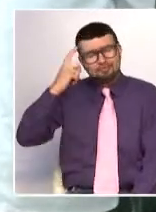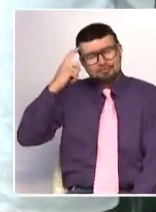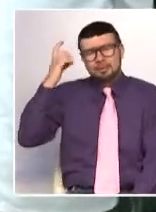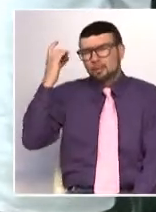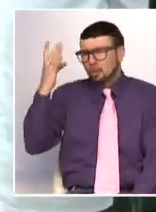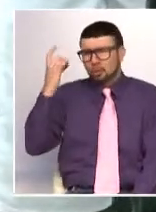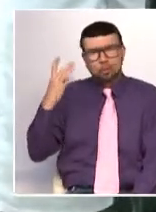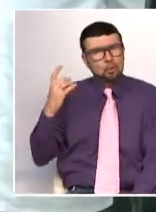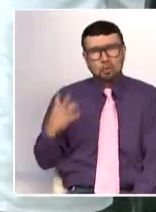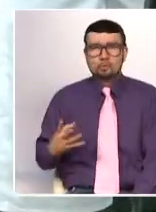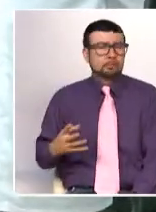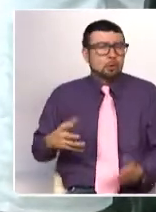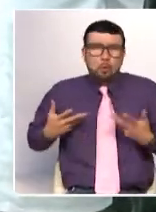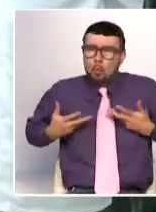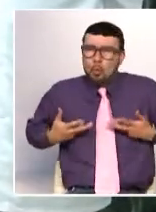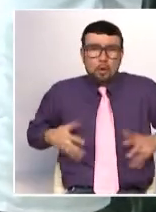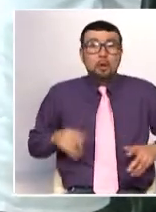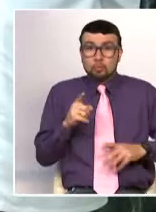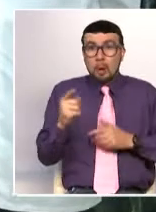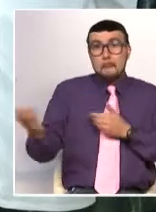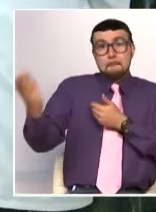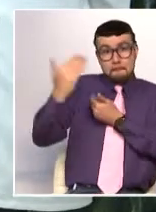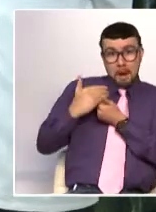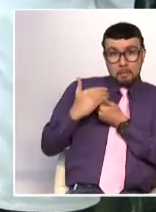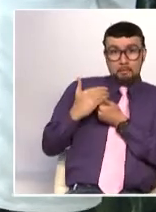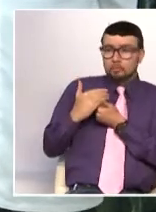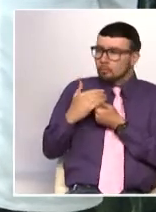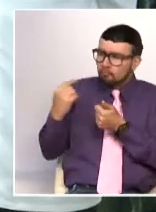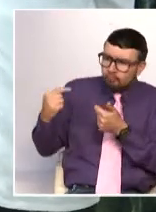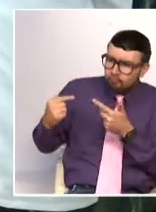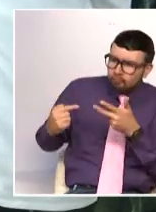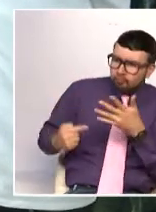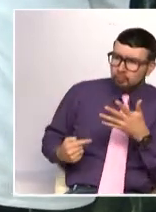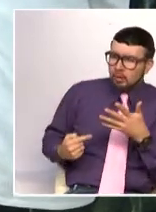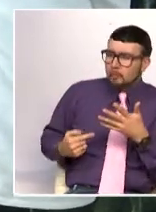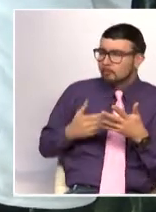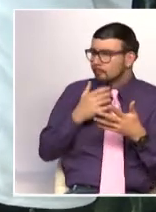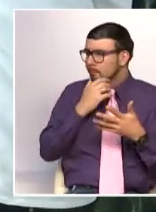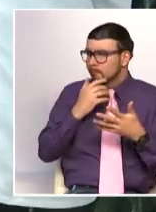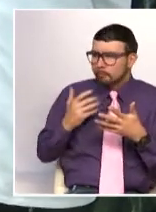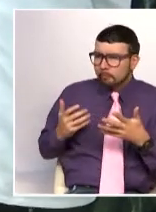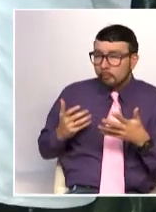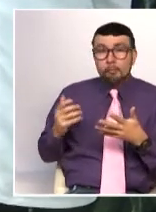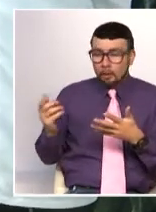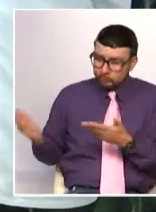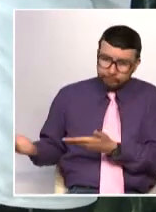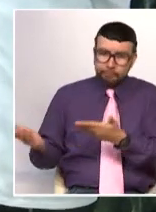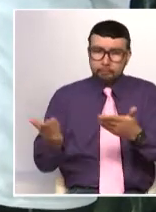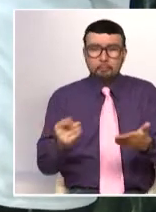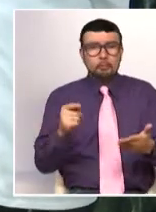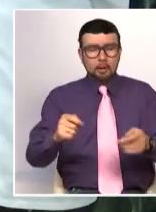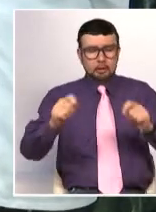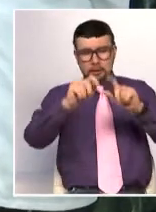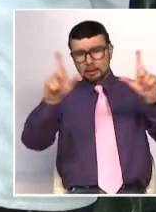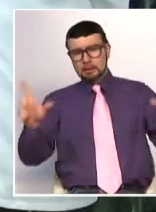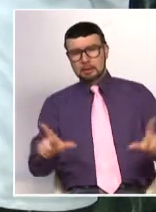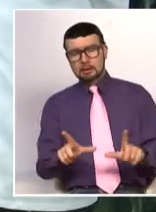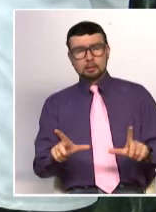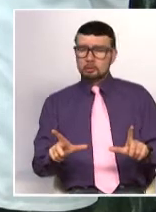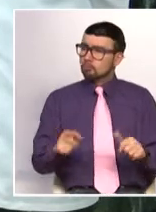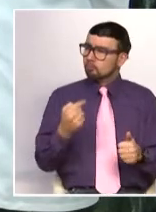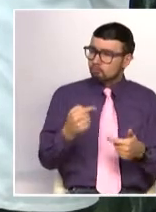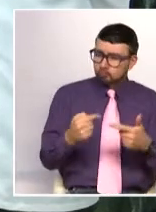lo que ustedes consultan se elabora un proceso diagnóstico integral como digo